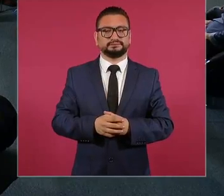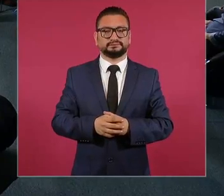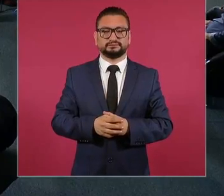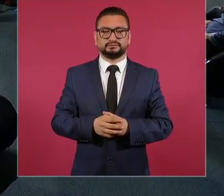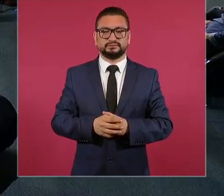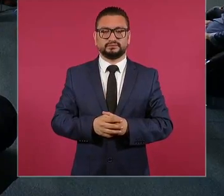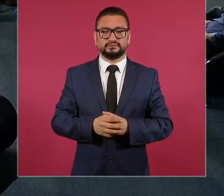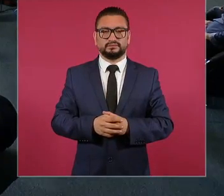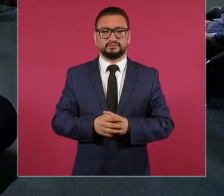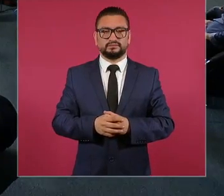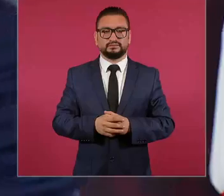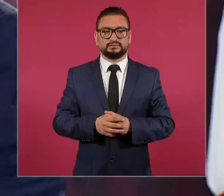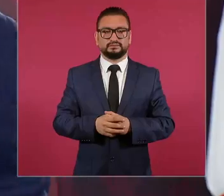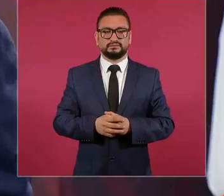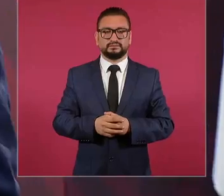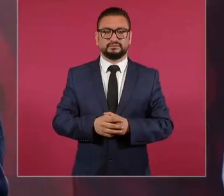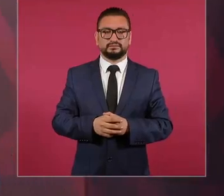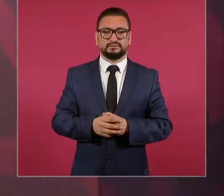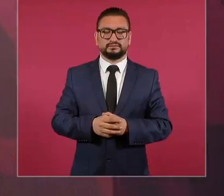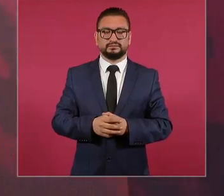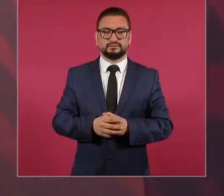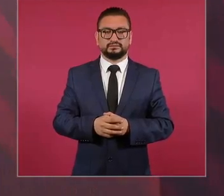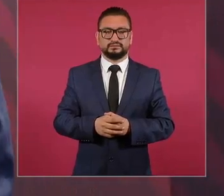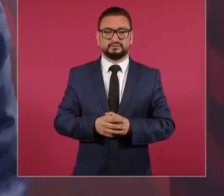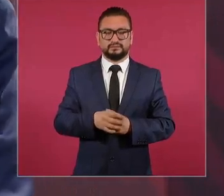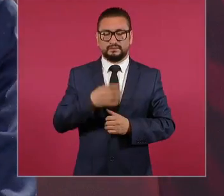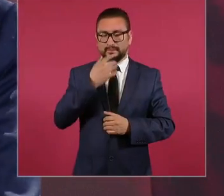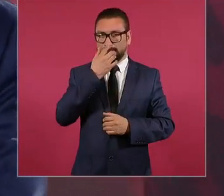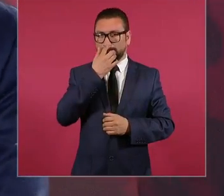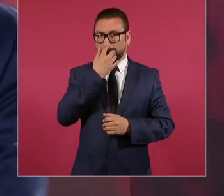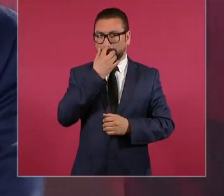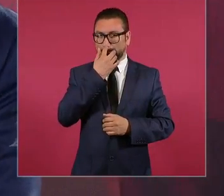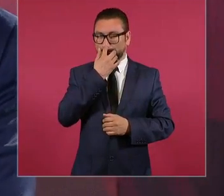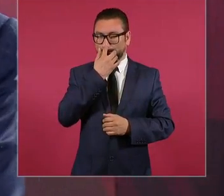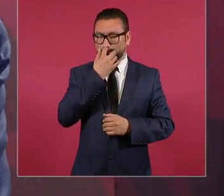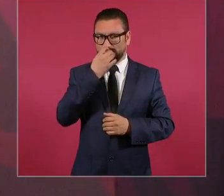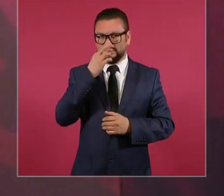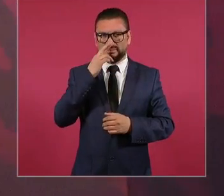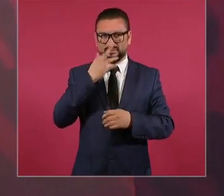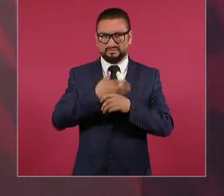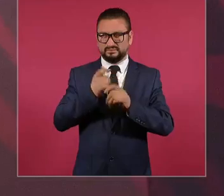encabezó creo que el desfile